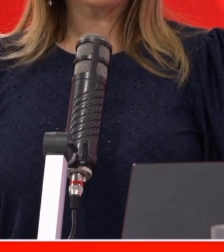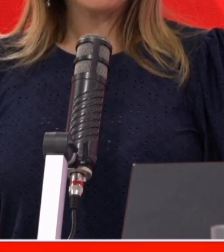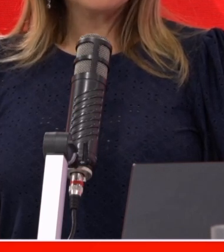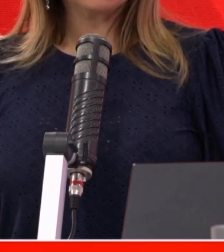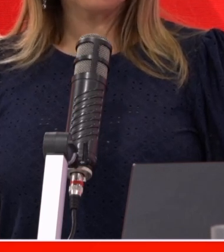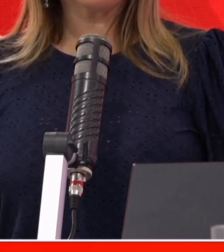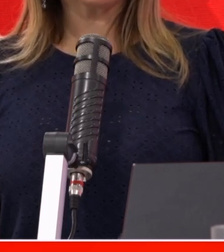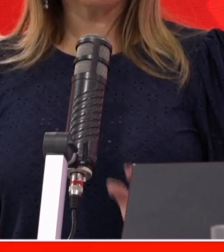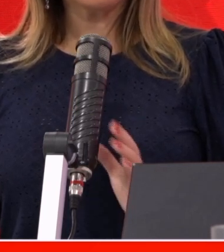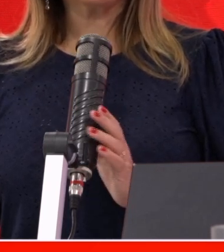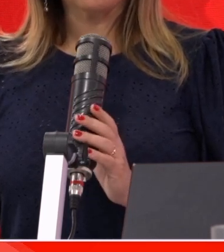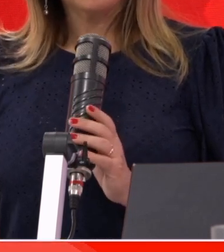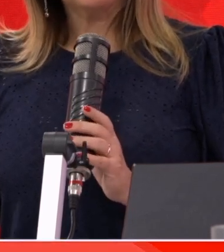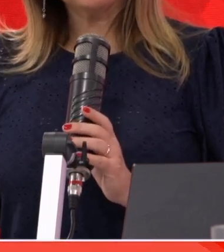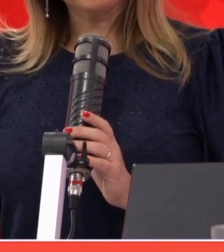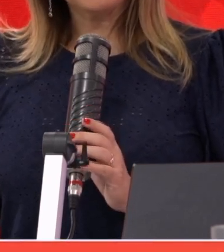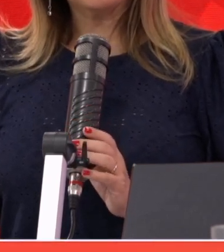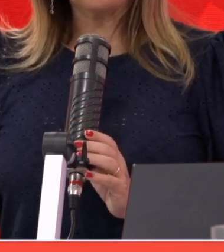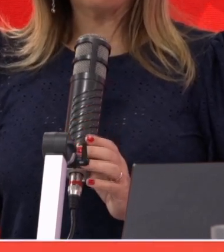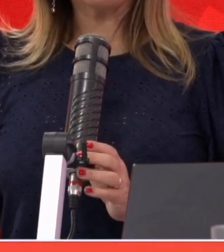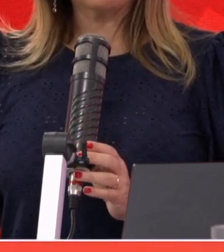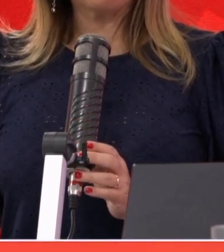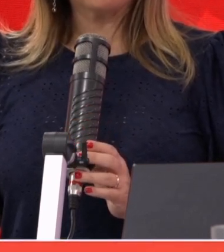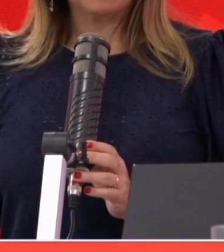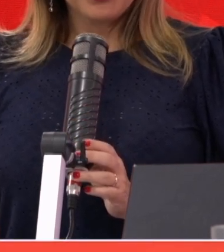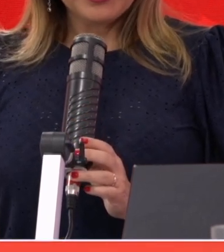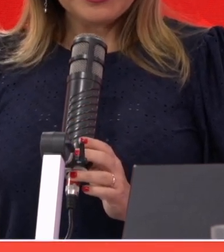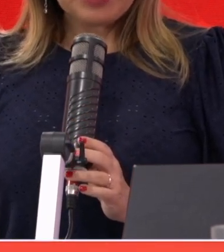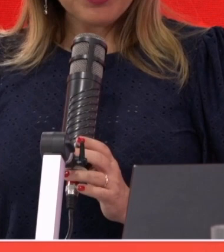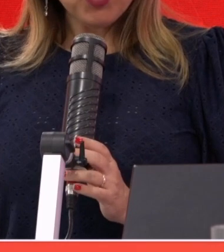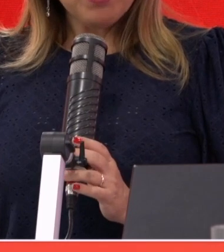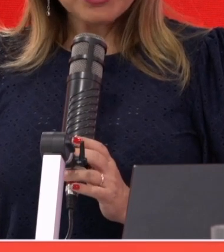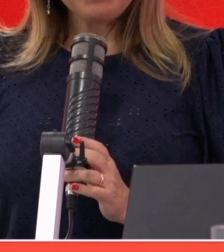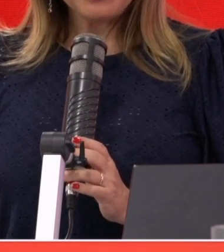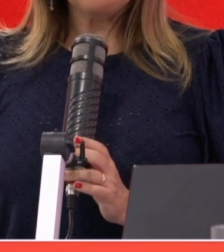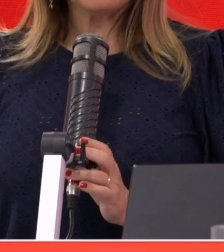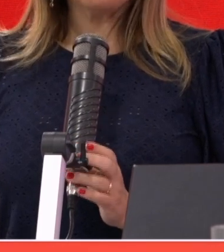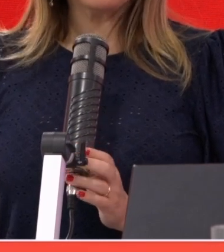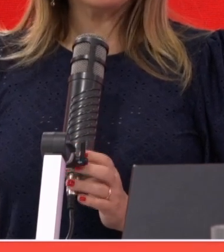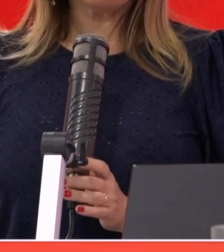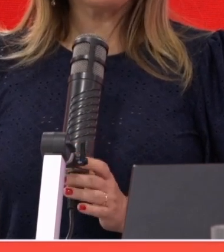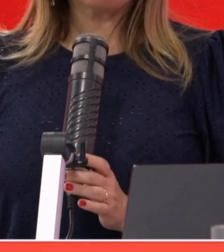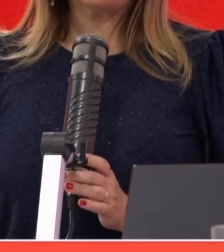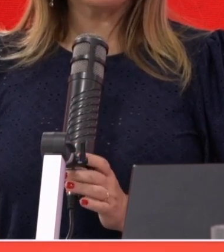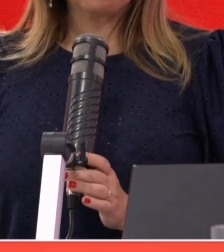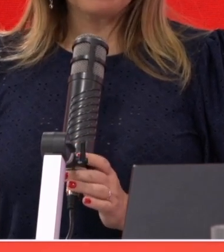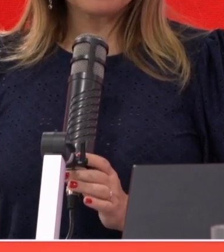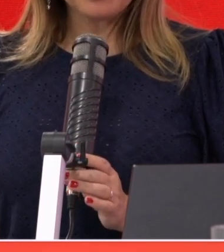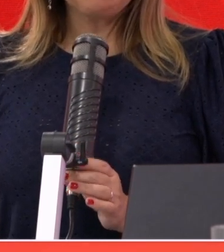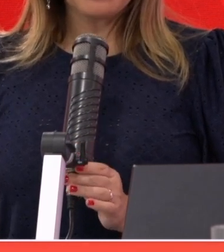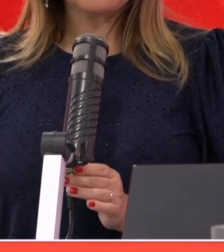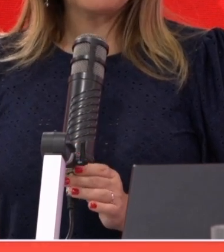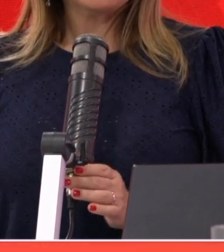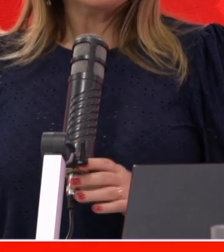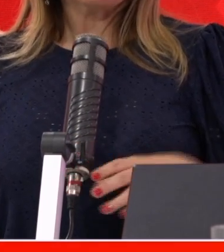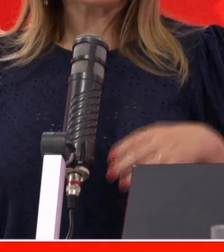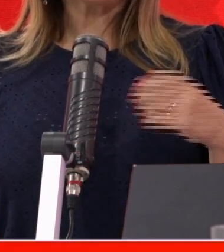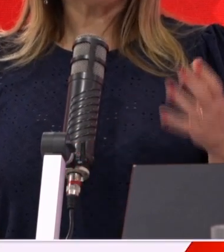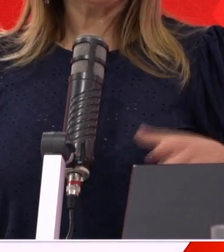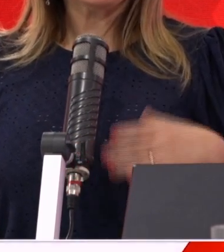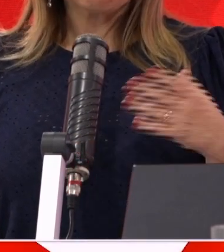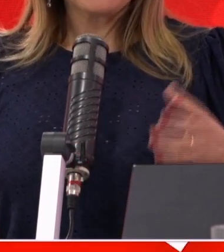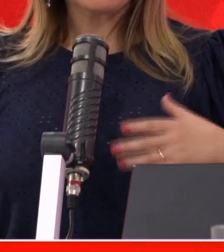un Un riesgo, ¿no? riesgo, por supuesto. De la Doctor bioseguridad Guerrero, y por la. favor, le pido que me espere, me tengo que ir a una pausa comercial para que